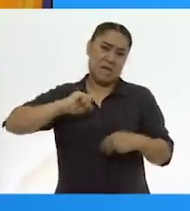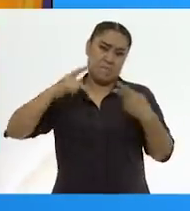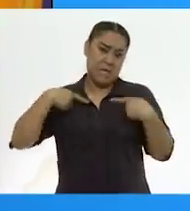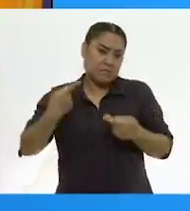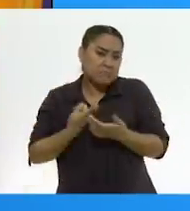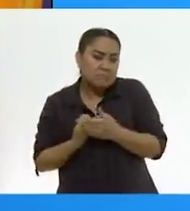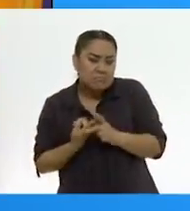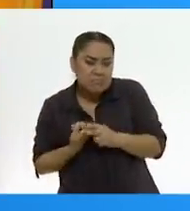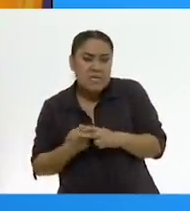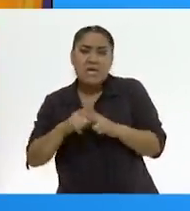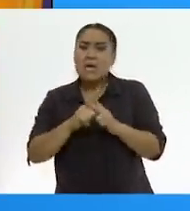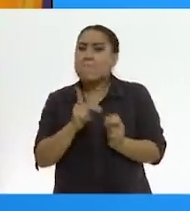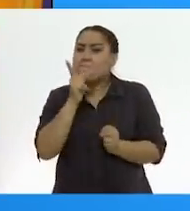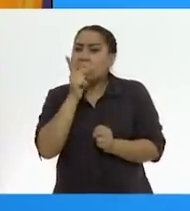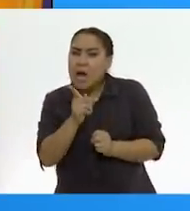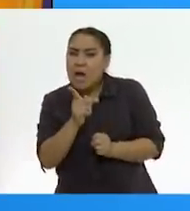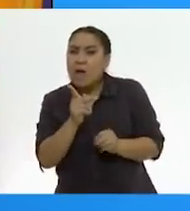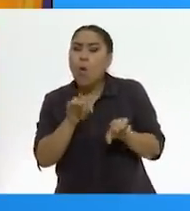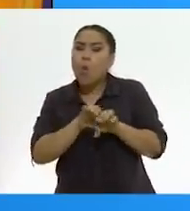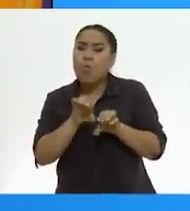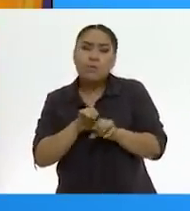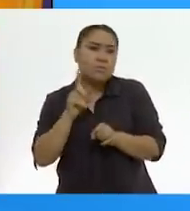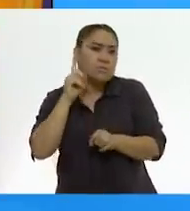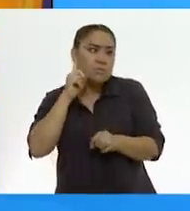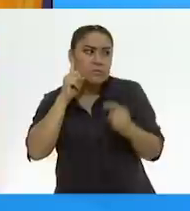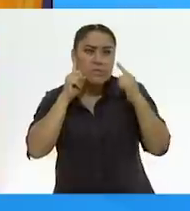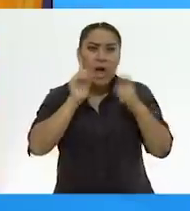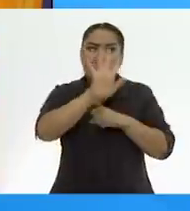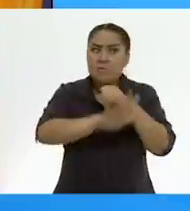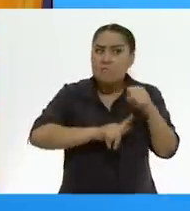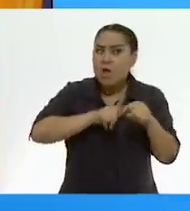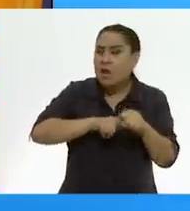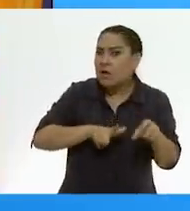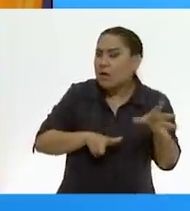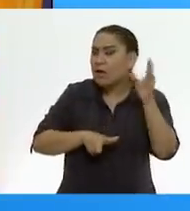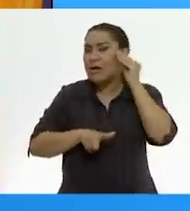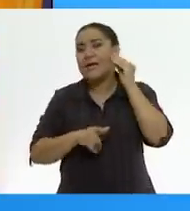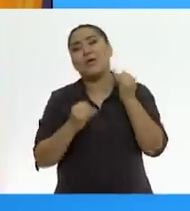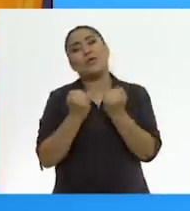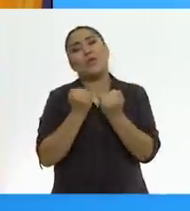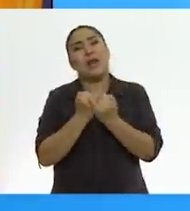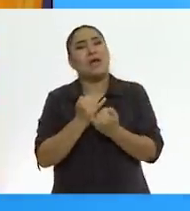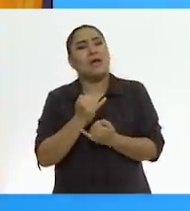a hacer palabras imitando los sonidos que oían de los animales, como por ejemplo,